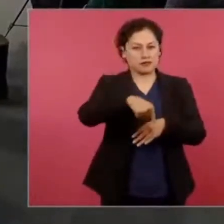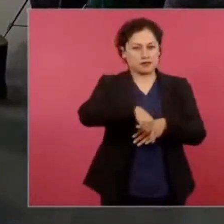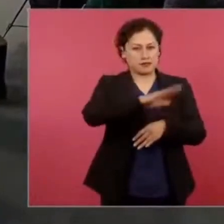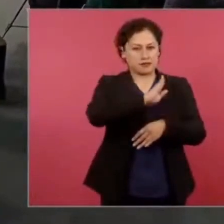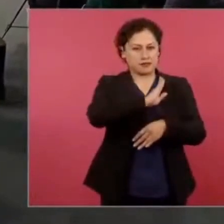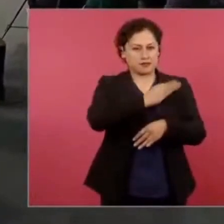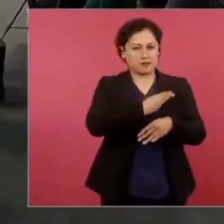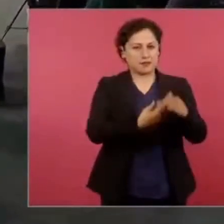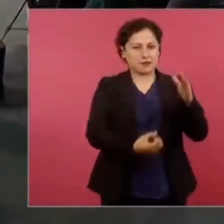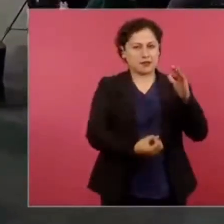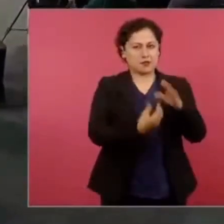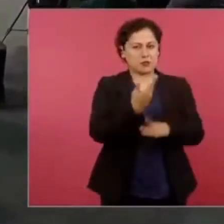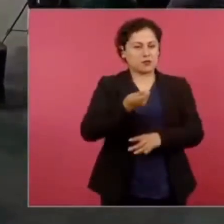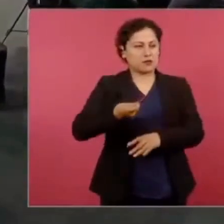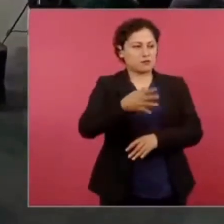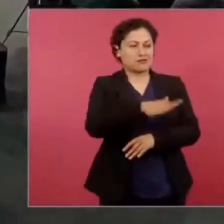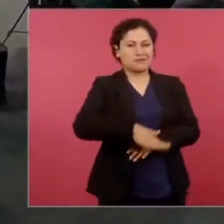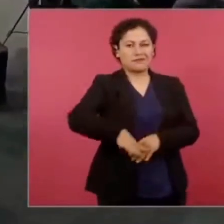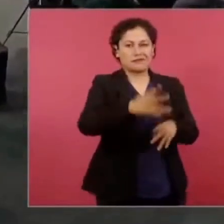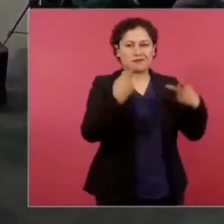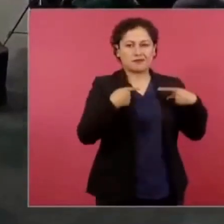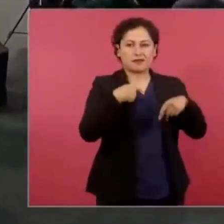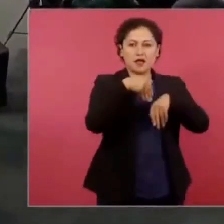obedecer y callar.